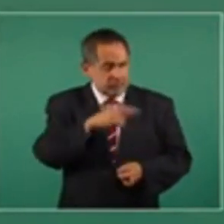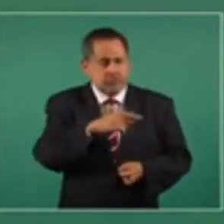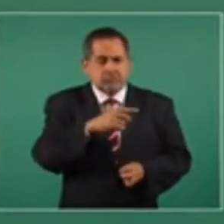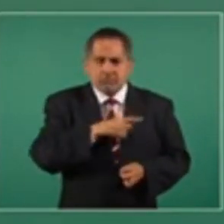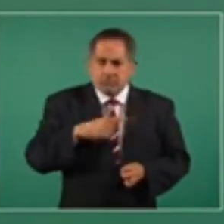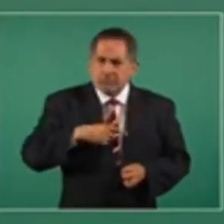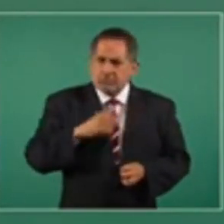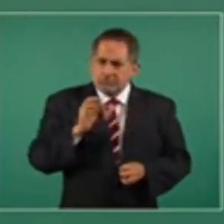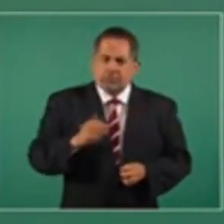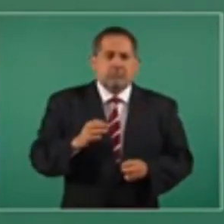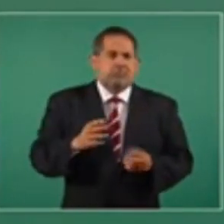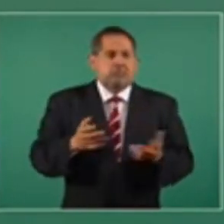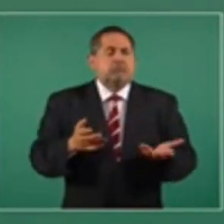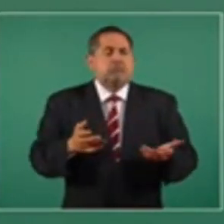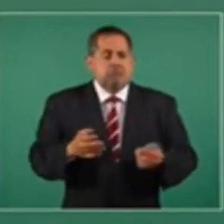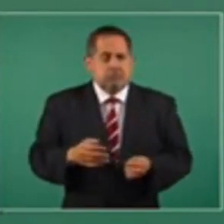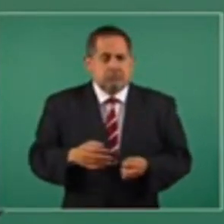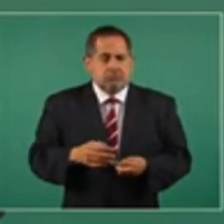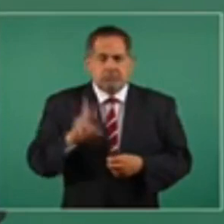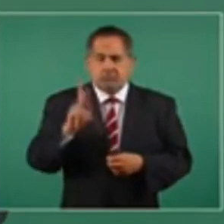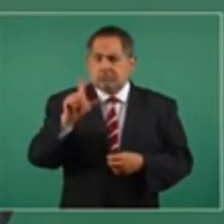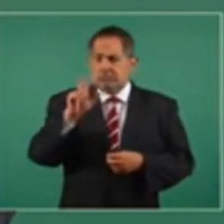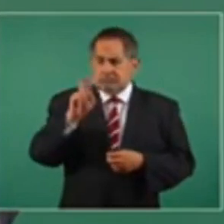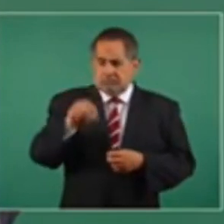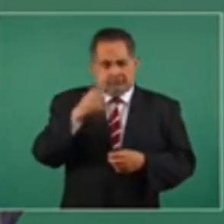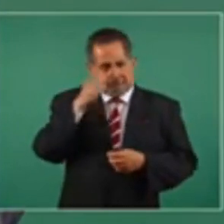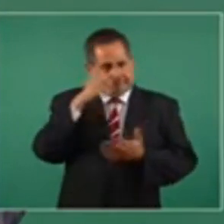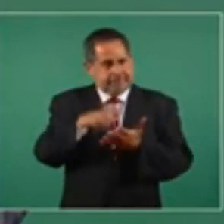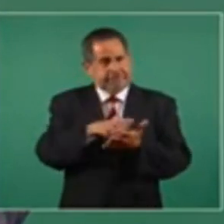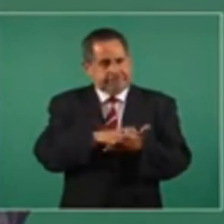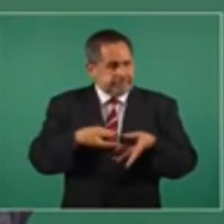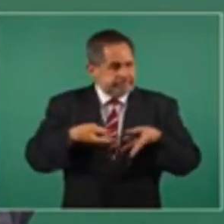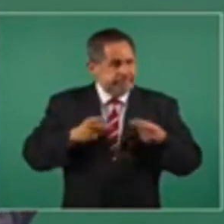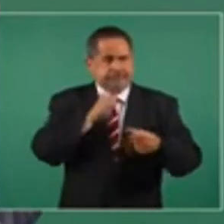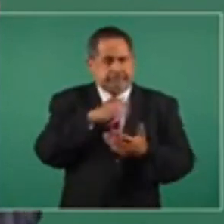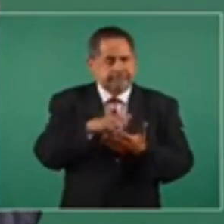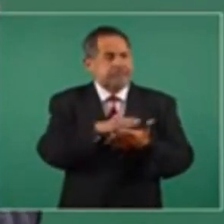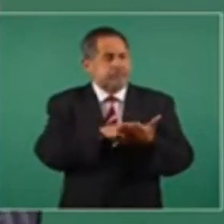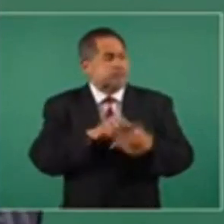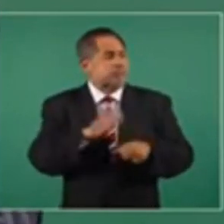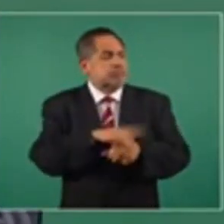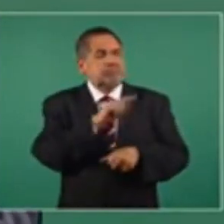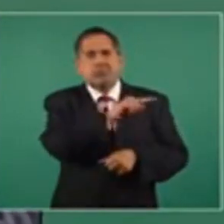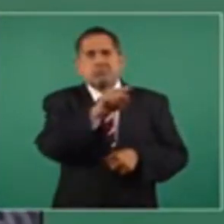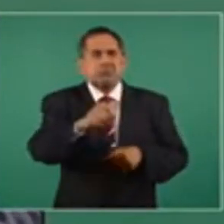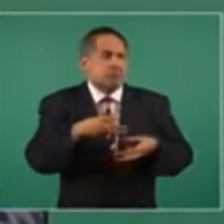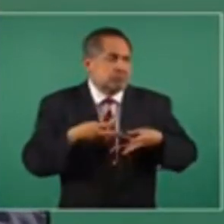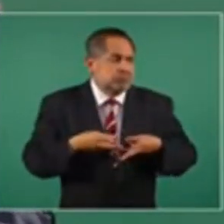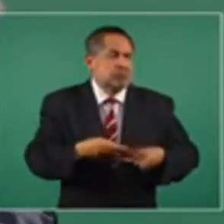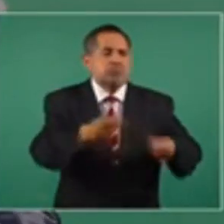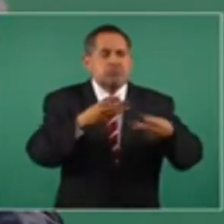aplicas un plan de austeridad? ¿Por qué sigue el derroche?